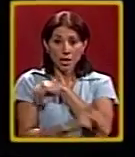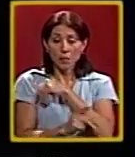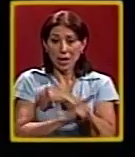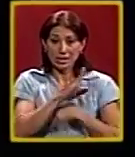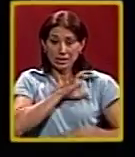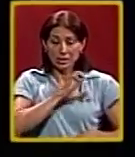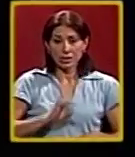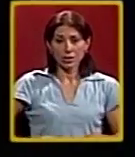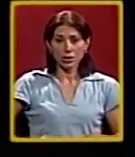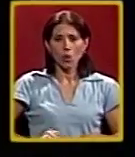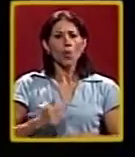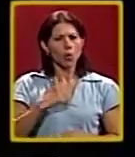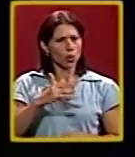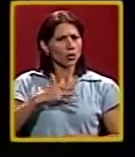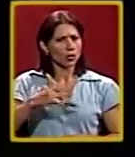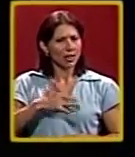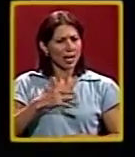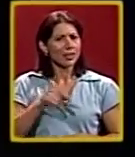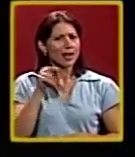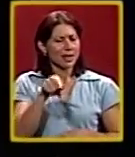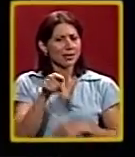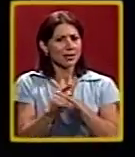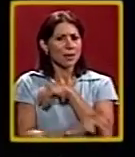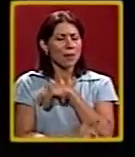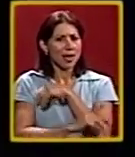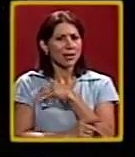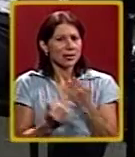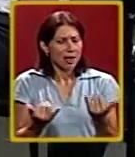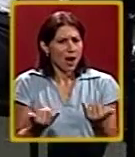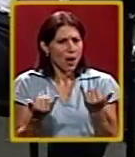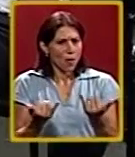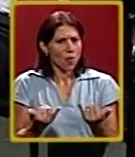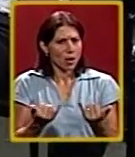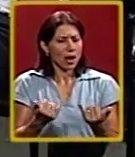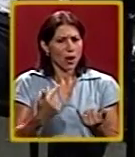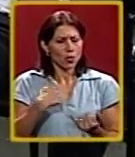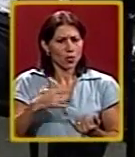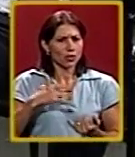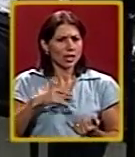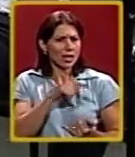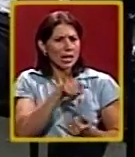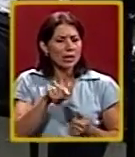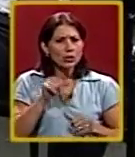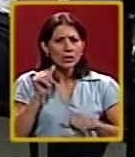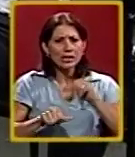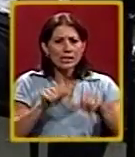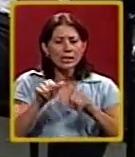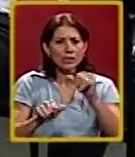se marcó, y es el que más ahora siente uno pujando hacia adelante, ¿verdad?